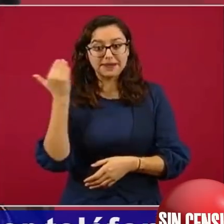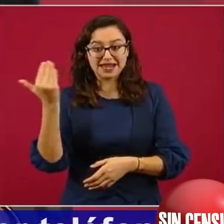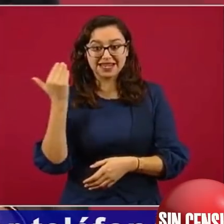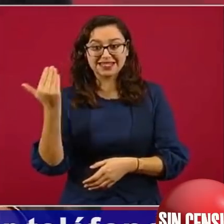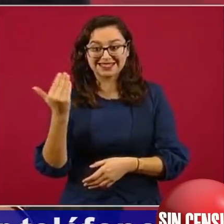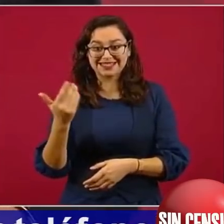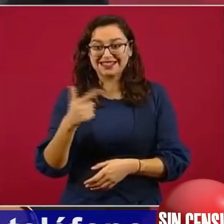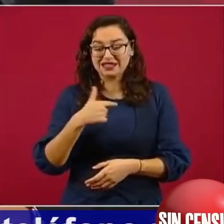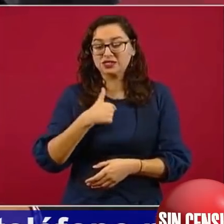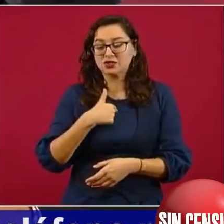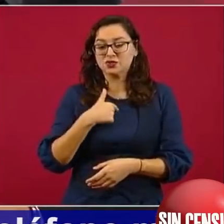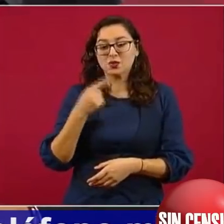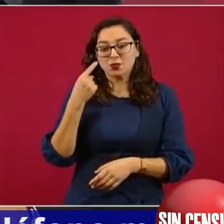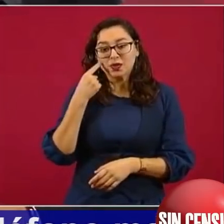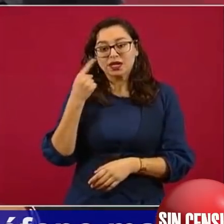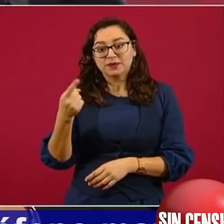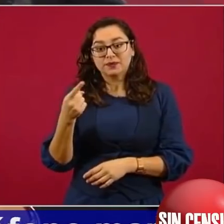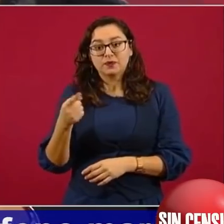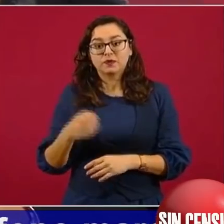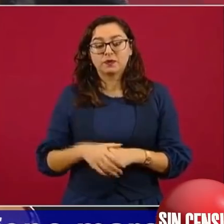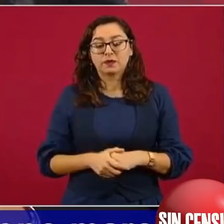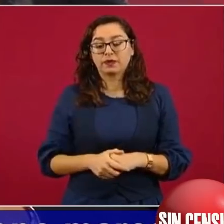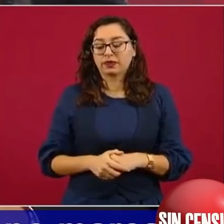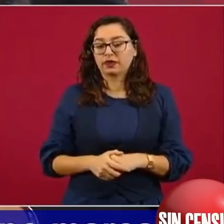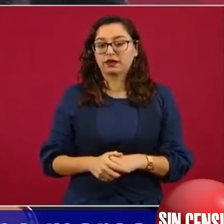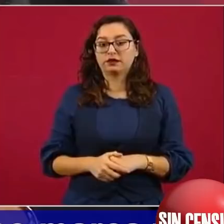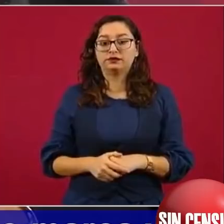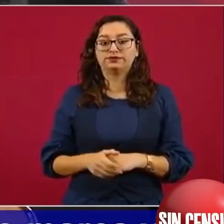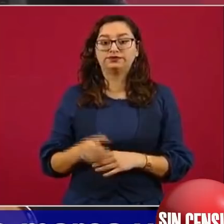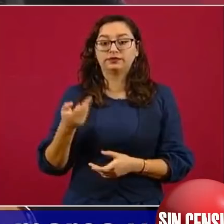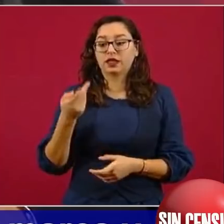La Procuraduría, ahora la Fiscalía,